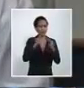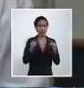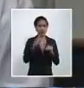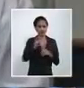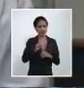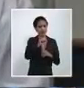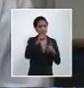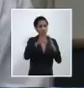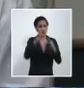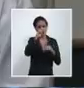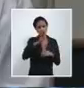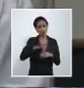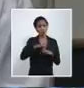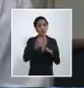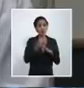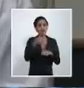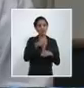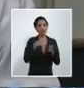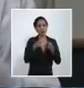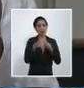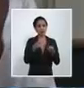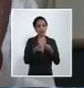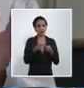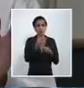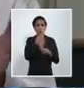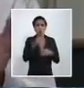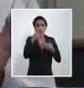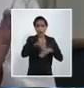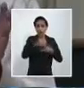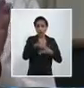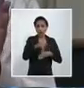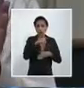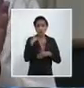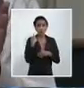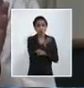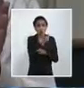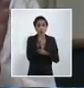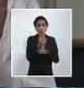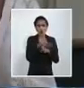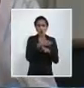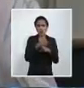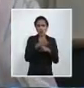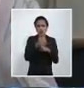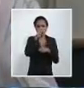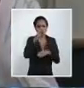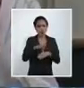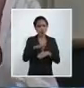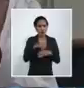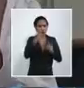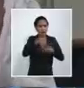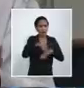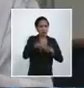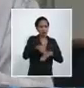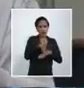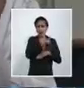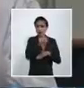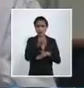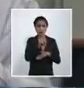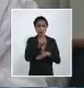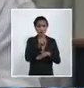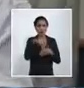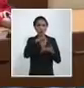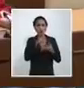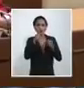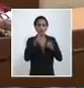en cantidades. Si suspendimos el curso, no es para que los muchachos ahora estén en la calle, es para que los muchachos estén en la